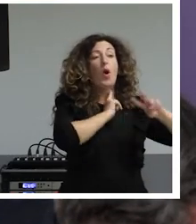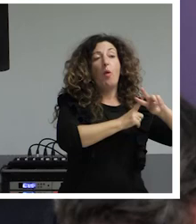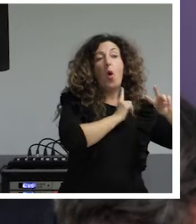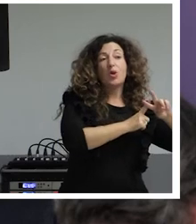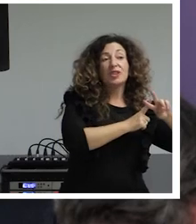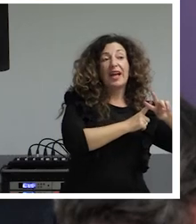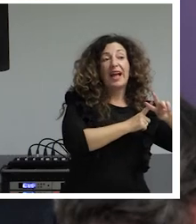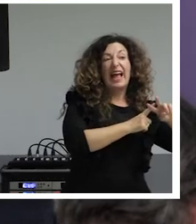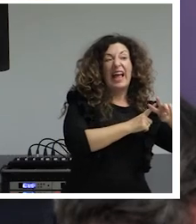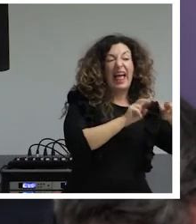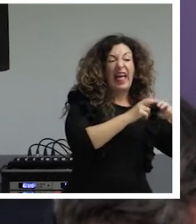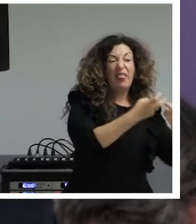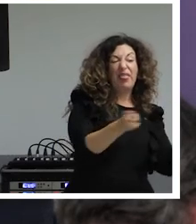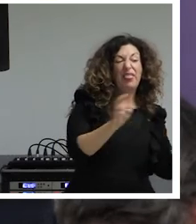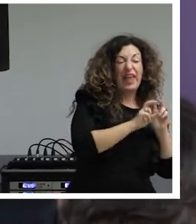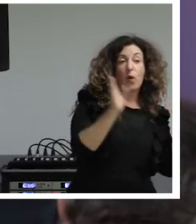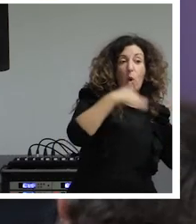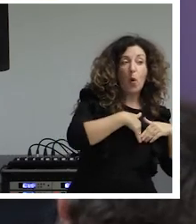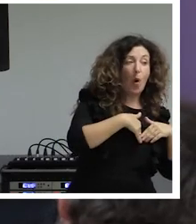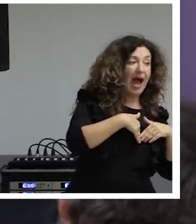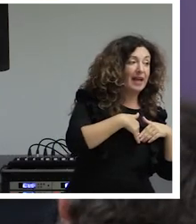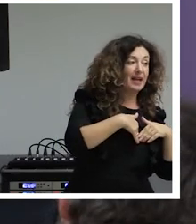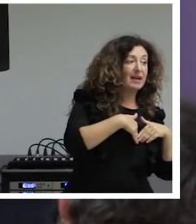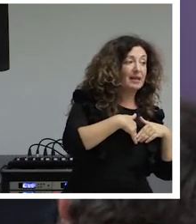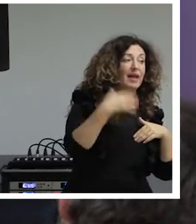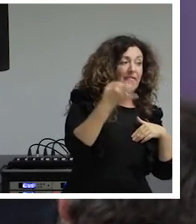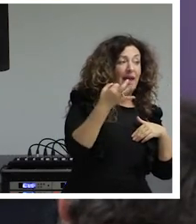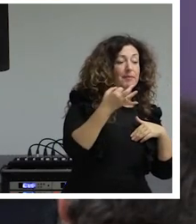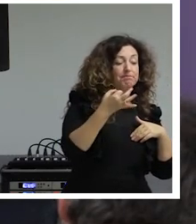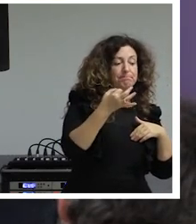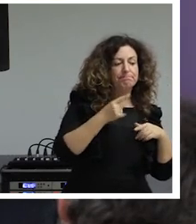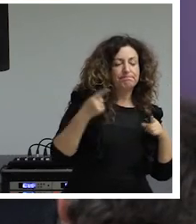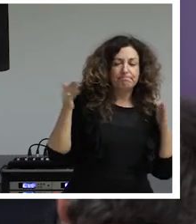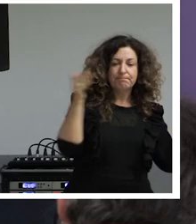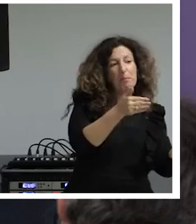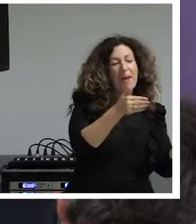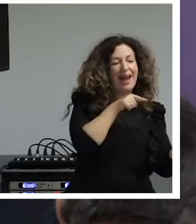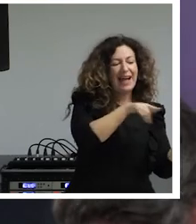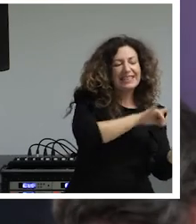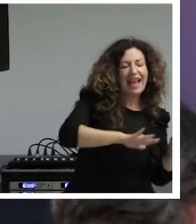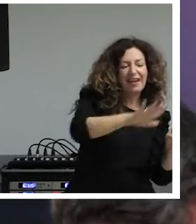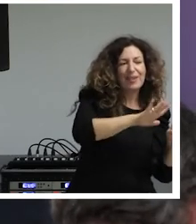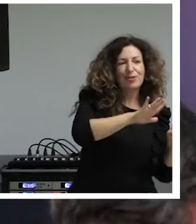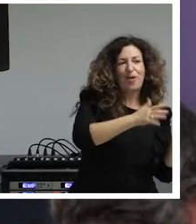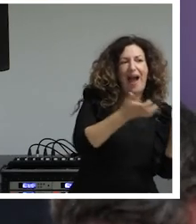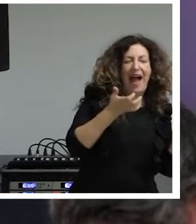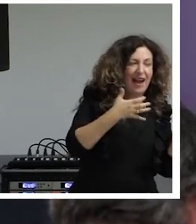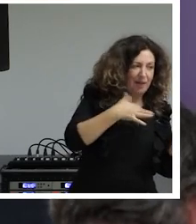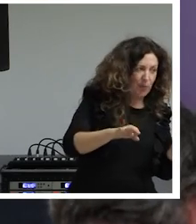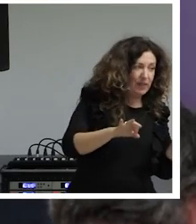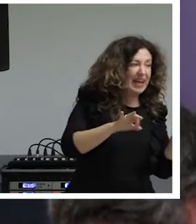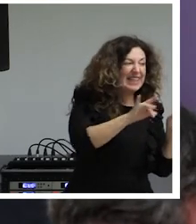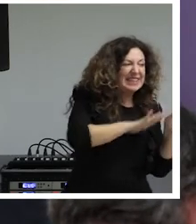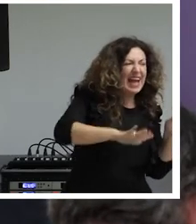este Por ejemplo si tenemos un municipio que gobierna boxing no tenés